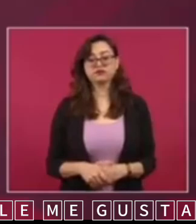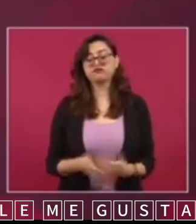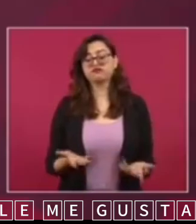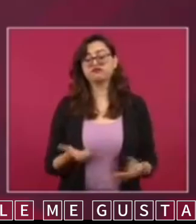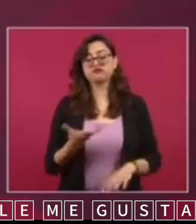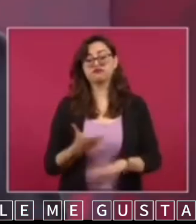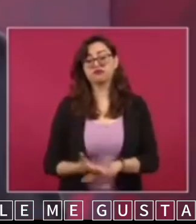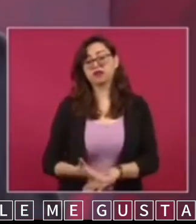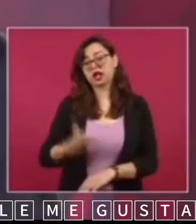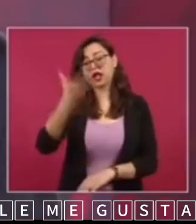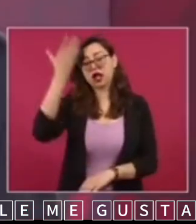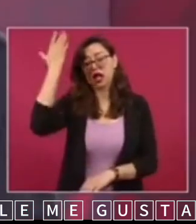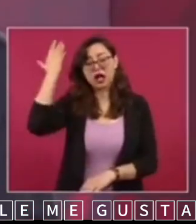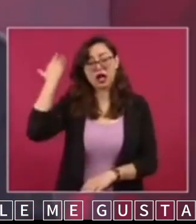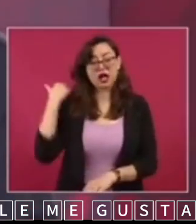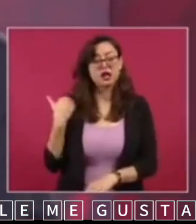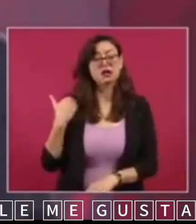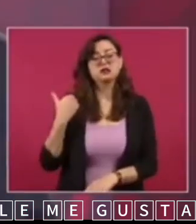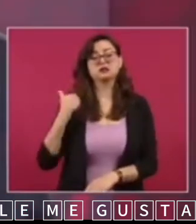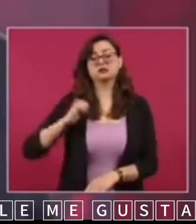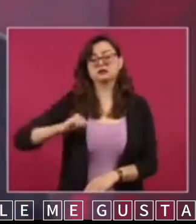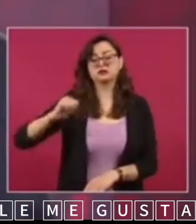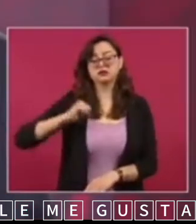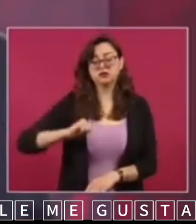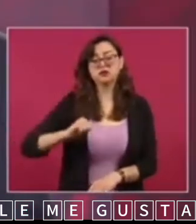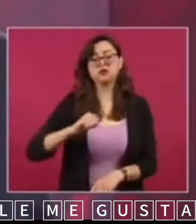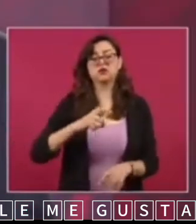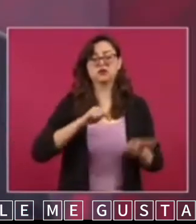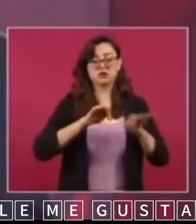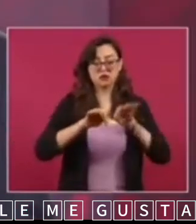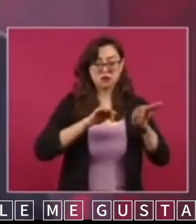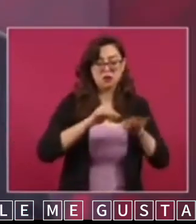hombres, en lo predominante,